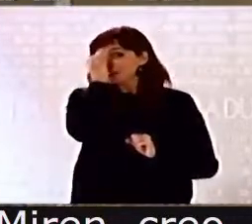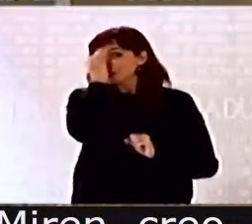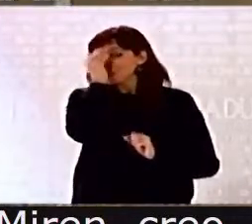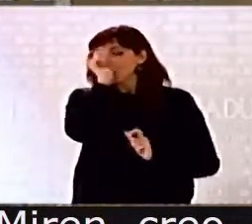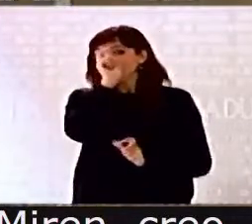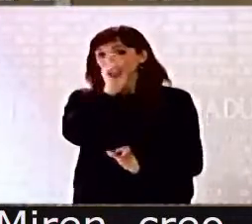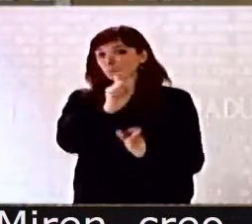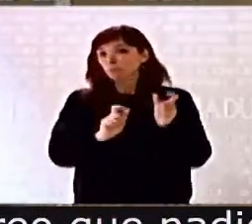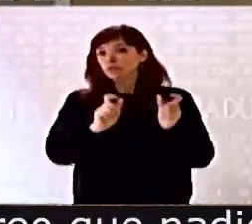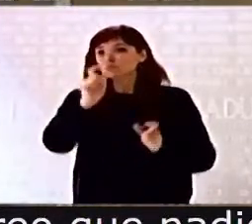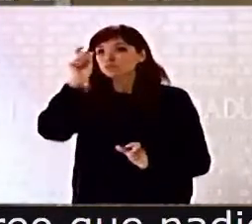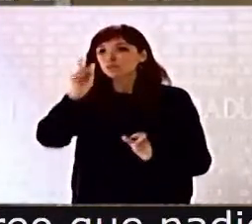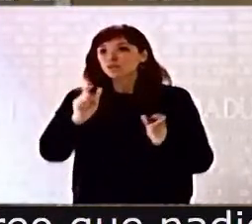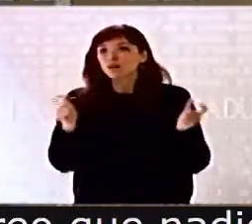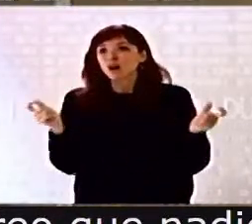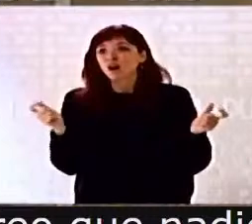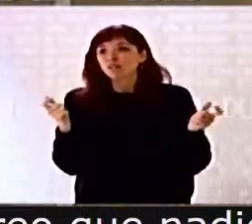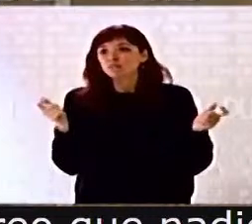querido